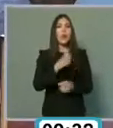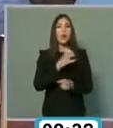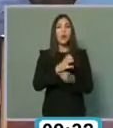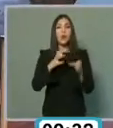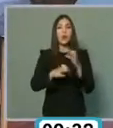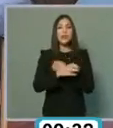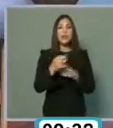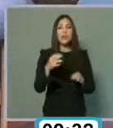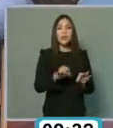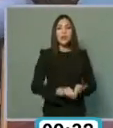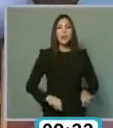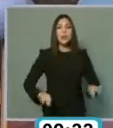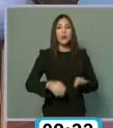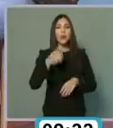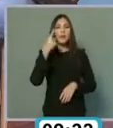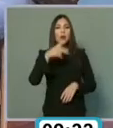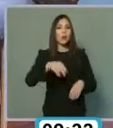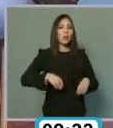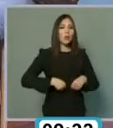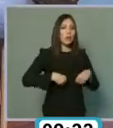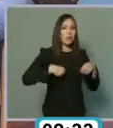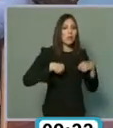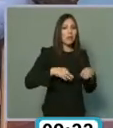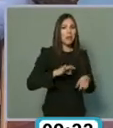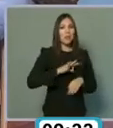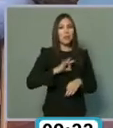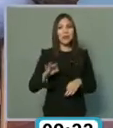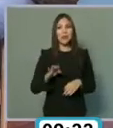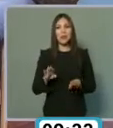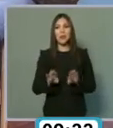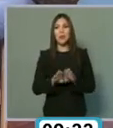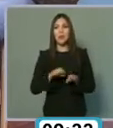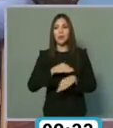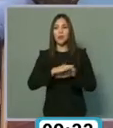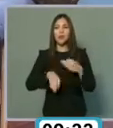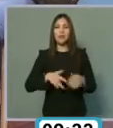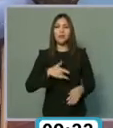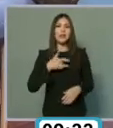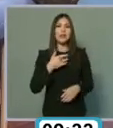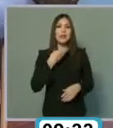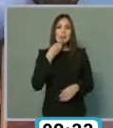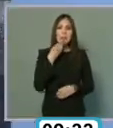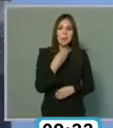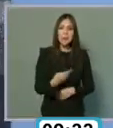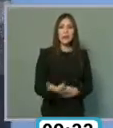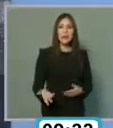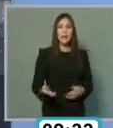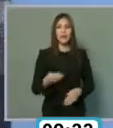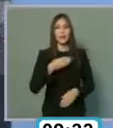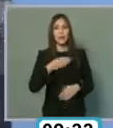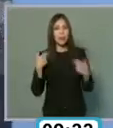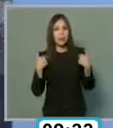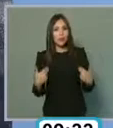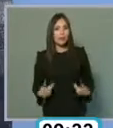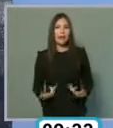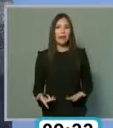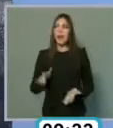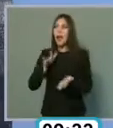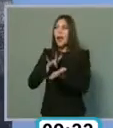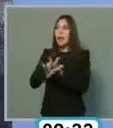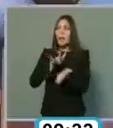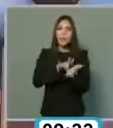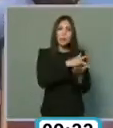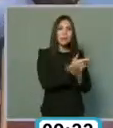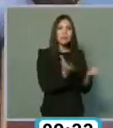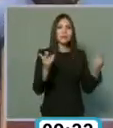y poder, pues, ¿por qué no pasar una vida como todos queremos, bien, de buenas, apoyando a los